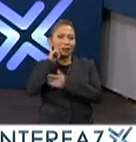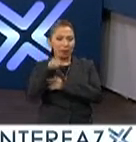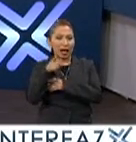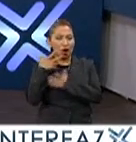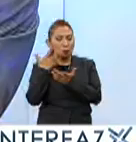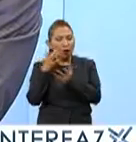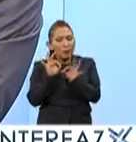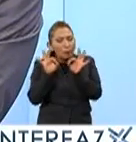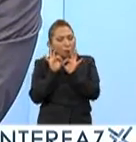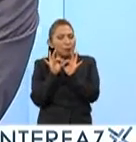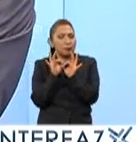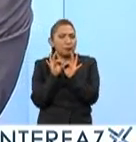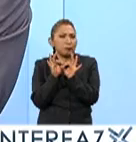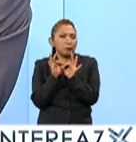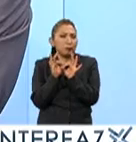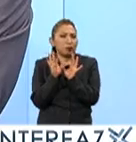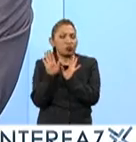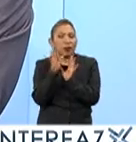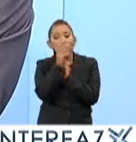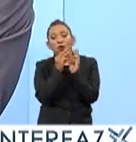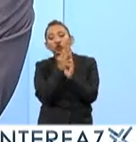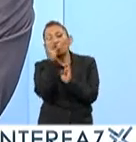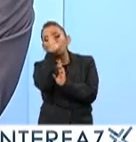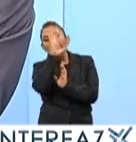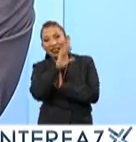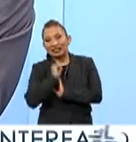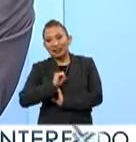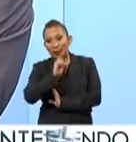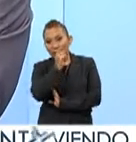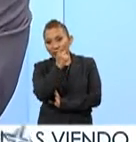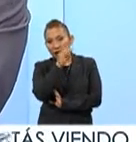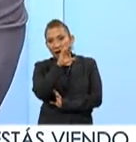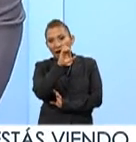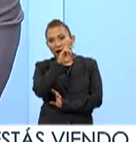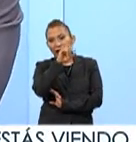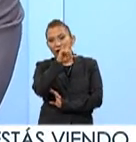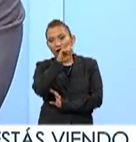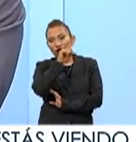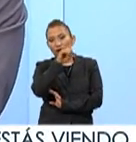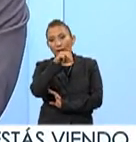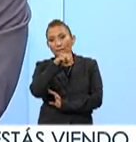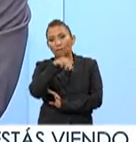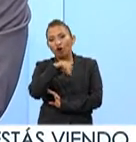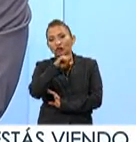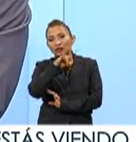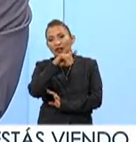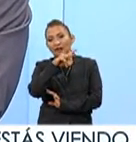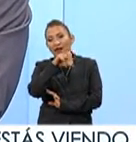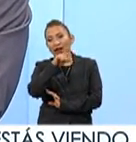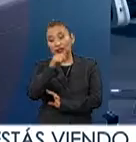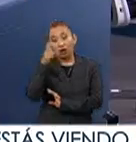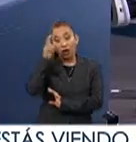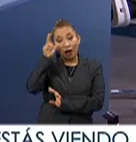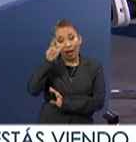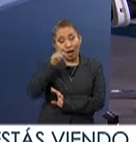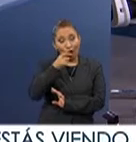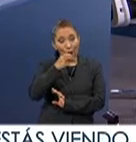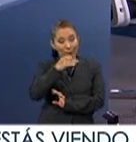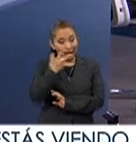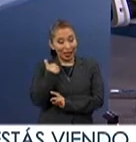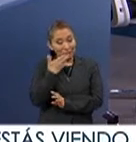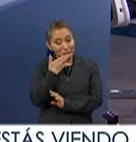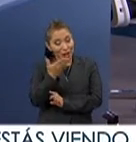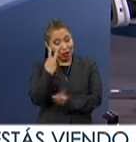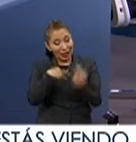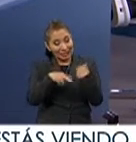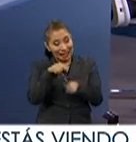fue clave, ¿no? Dentro de el mundo cultural del siglo XX. Carlos Monsiváis, Javier Aranda. Hola Omar, qué gusto verte acá de regreso. Bueno, hasta